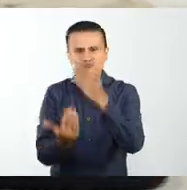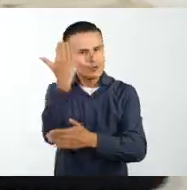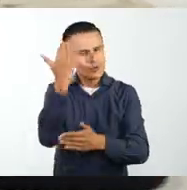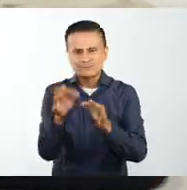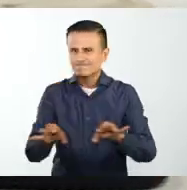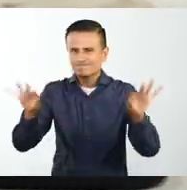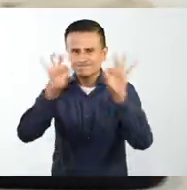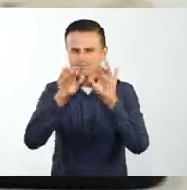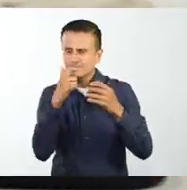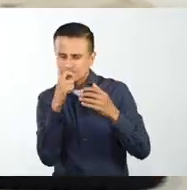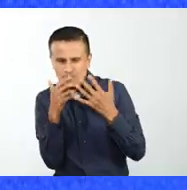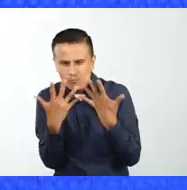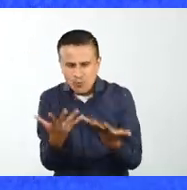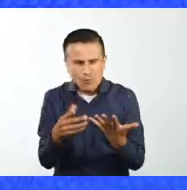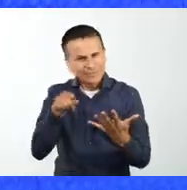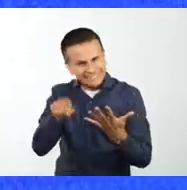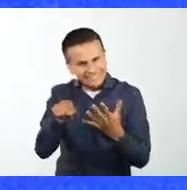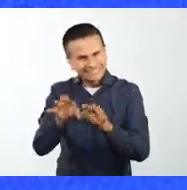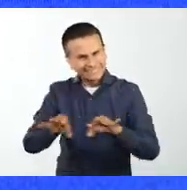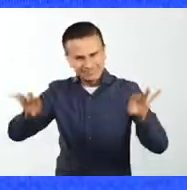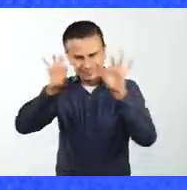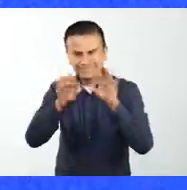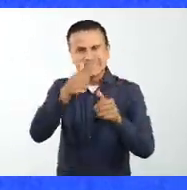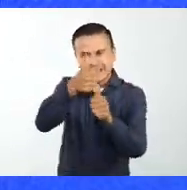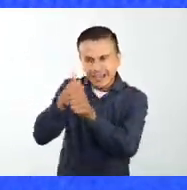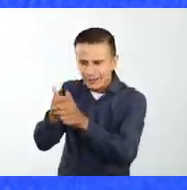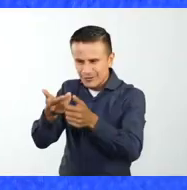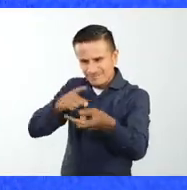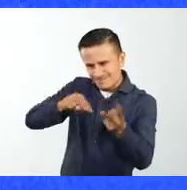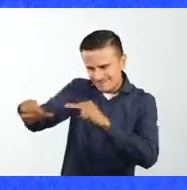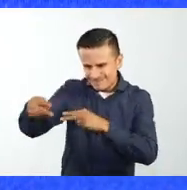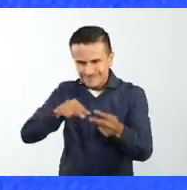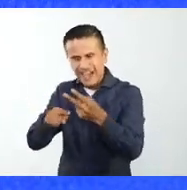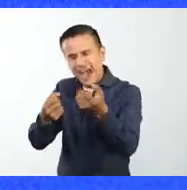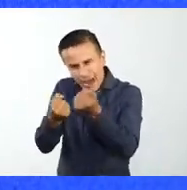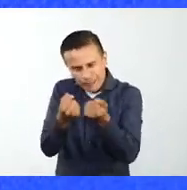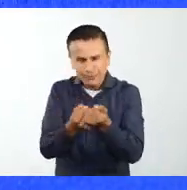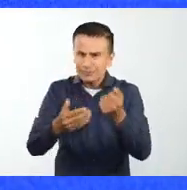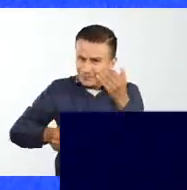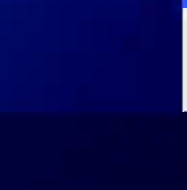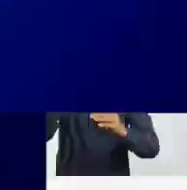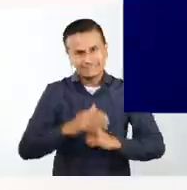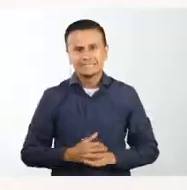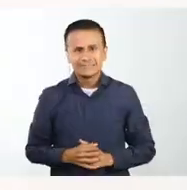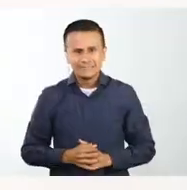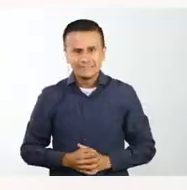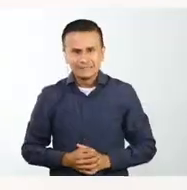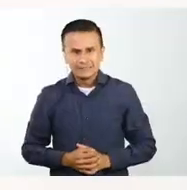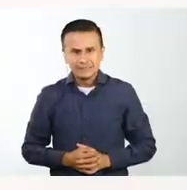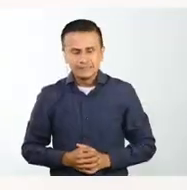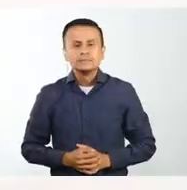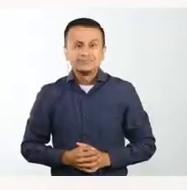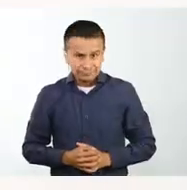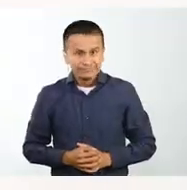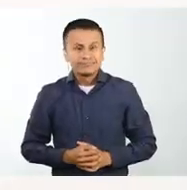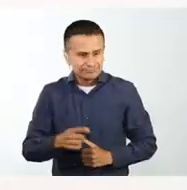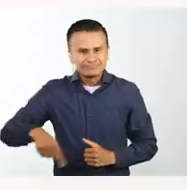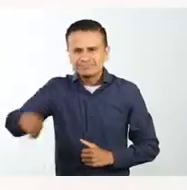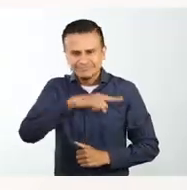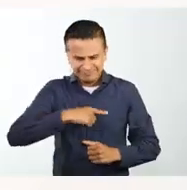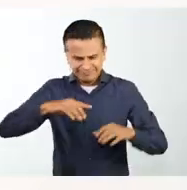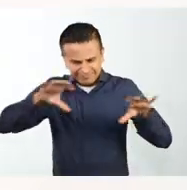colaboración, el encuentro, la búsqueda conjunta, el apoyo de unos a otros, sea fácil. How we do it is